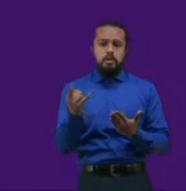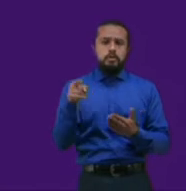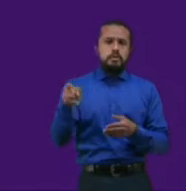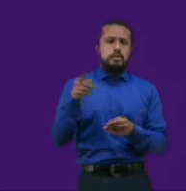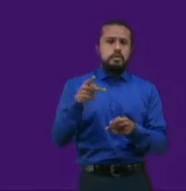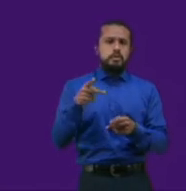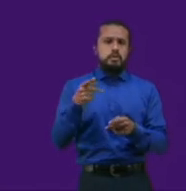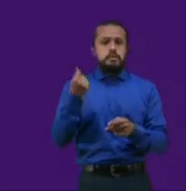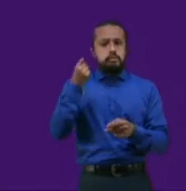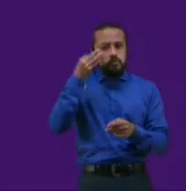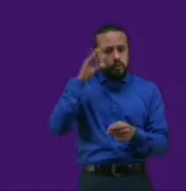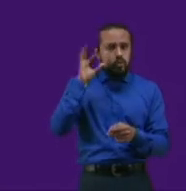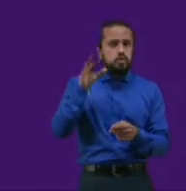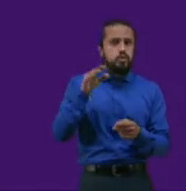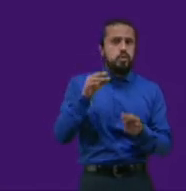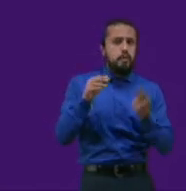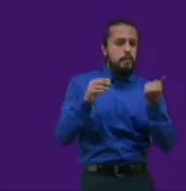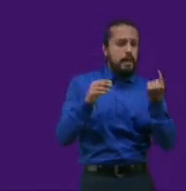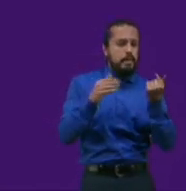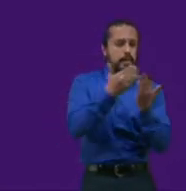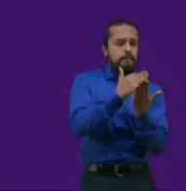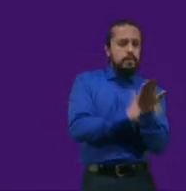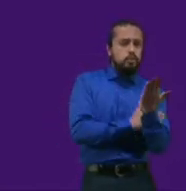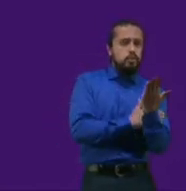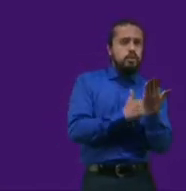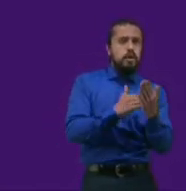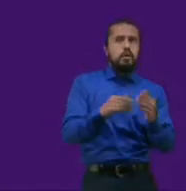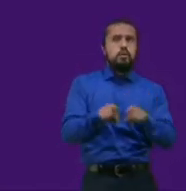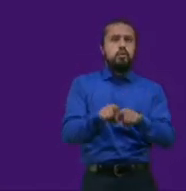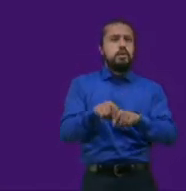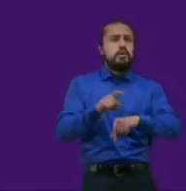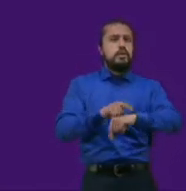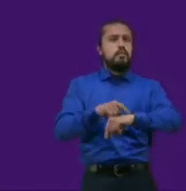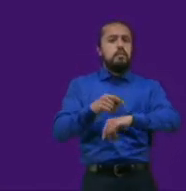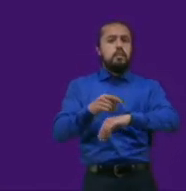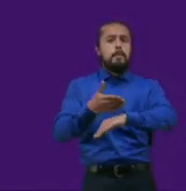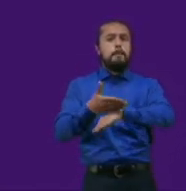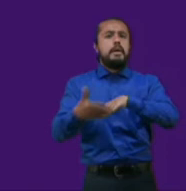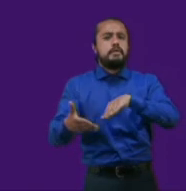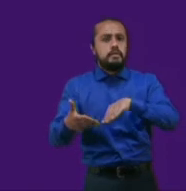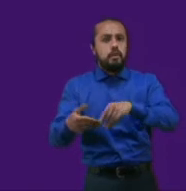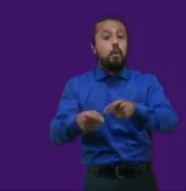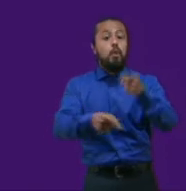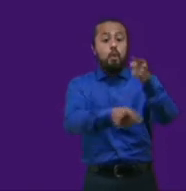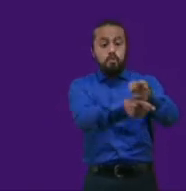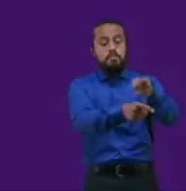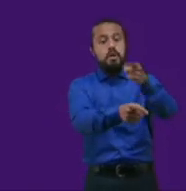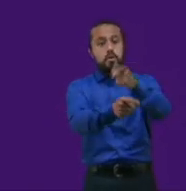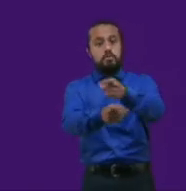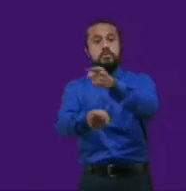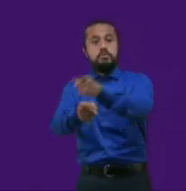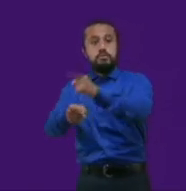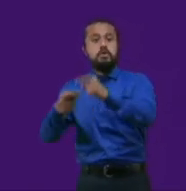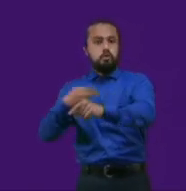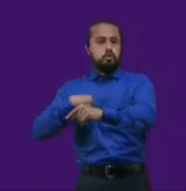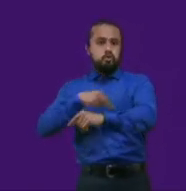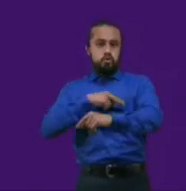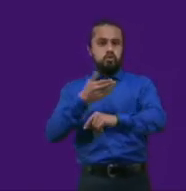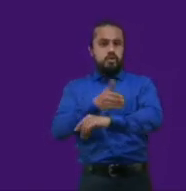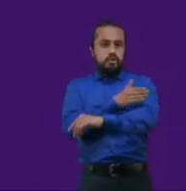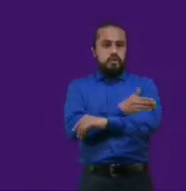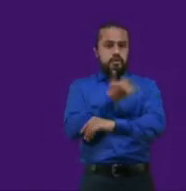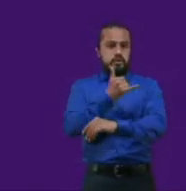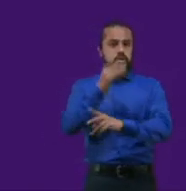esa factura en el tiempo, que sea, digamos, que idóneo y que se cumpla de acuerdo con lo que nosotros hicimos en